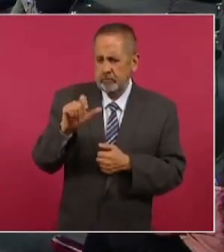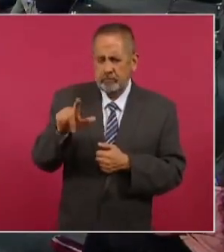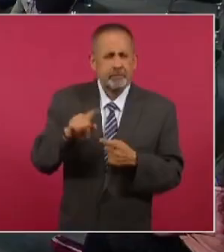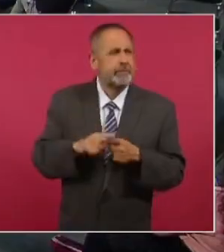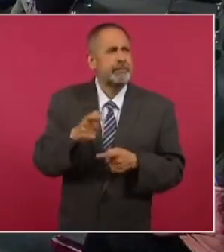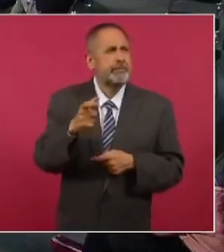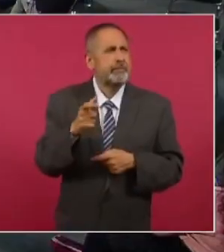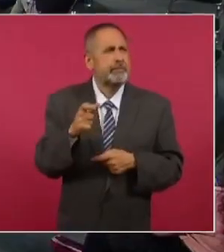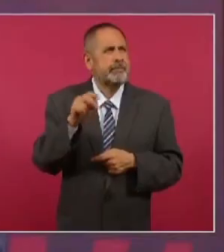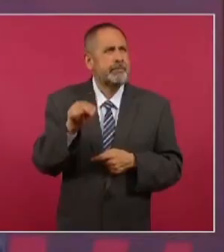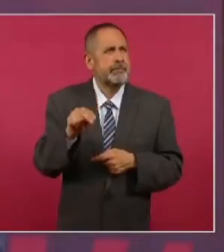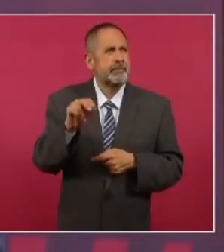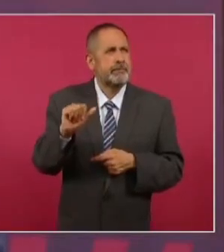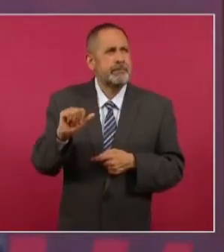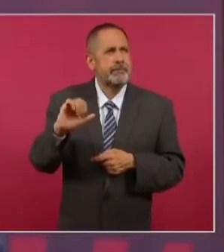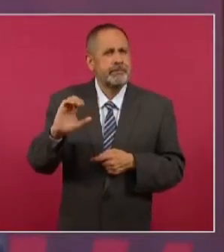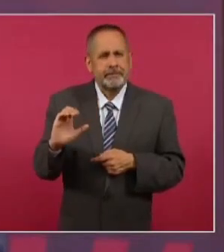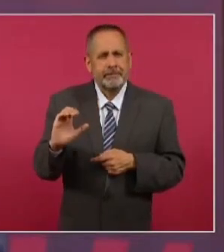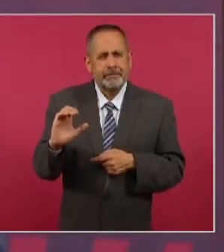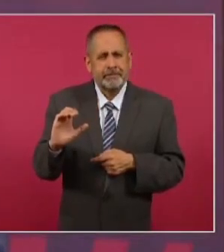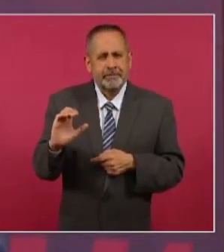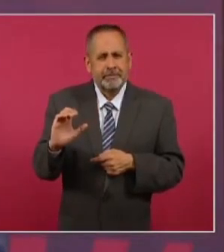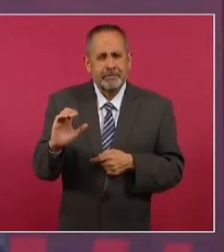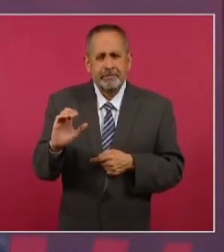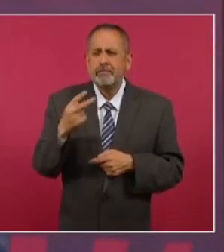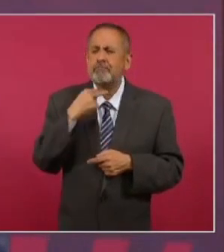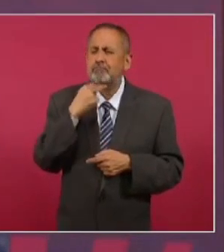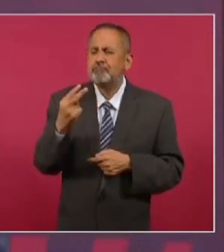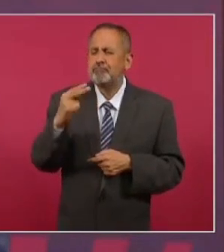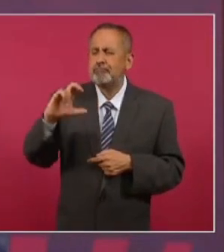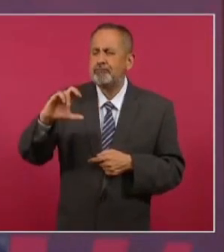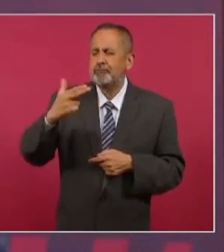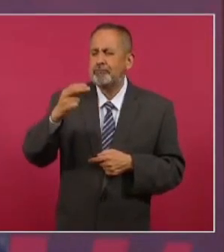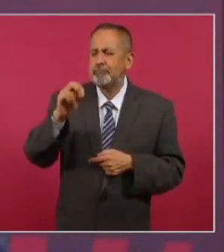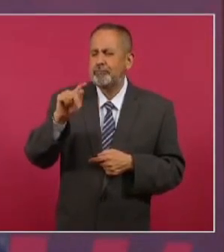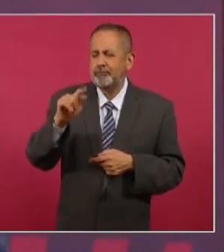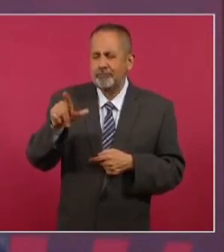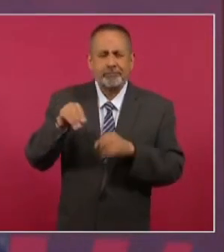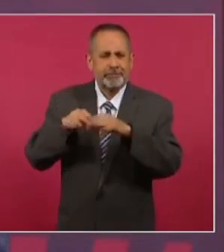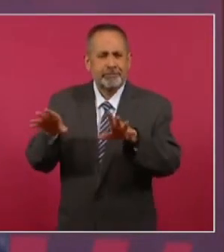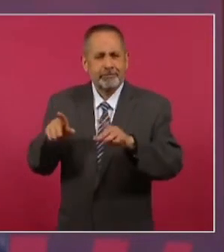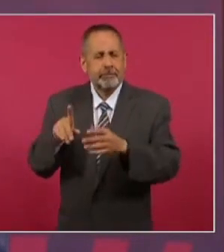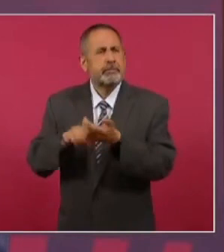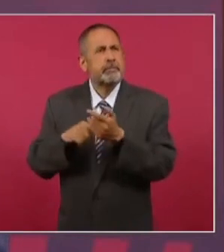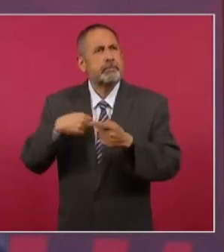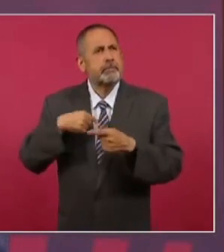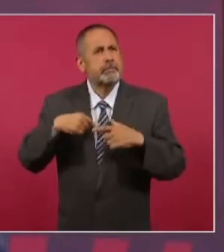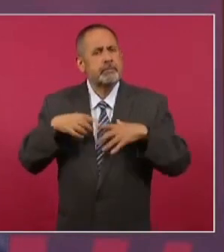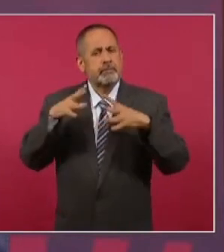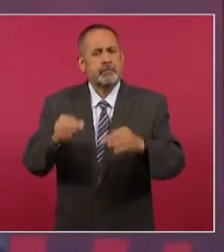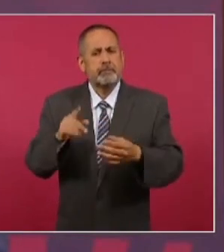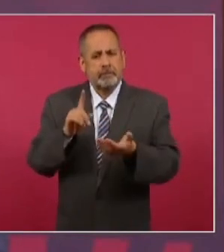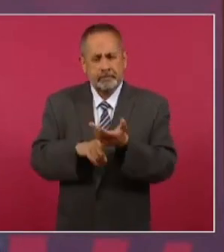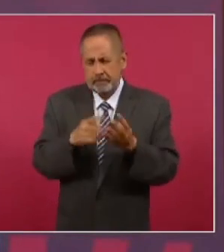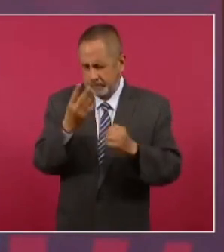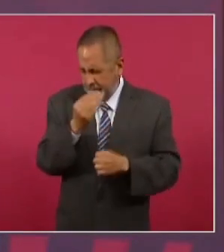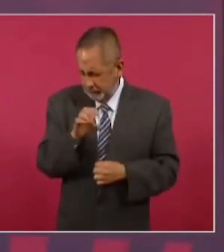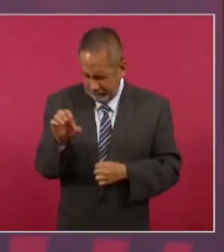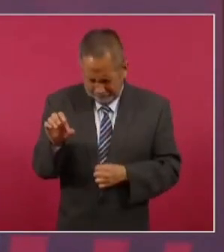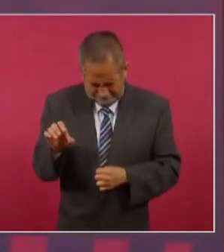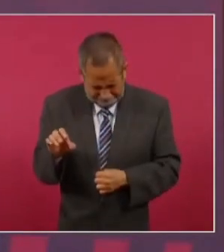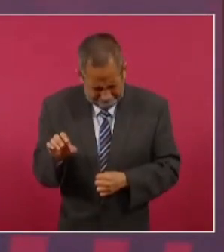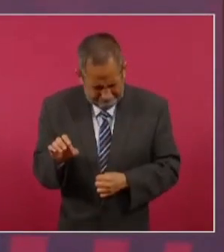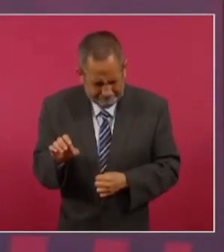XENAC la voz de los Chontales la crié en 1979